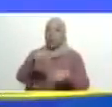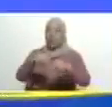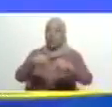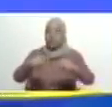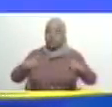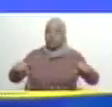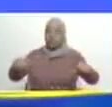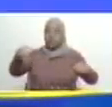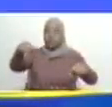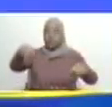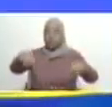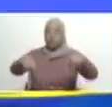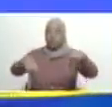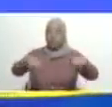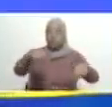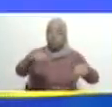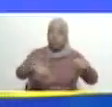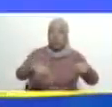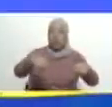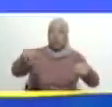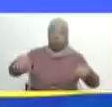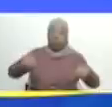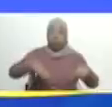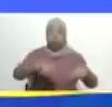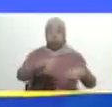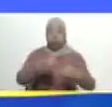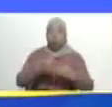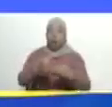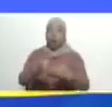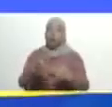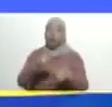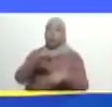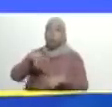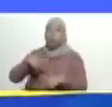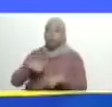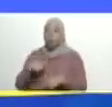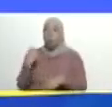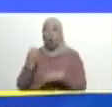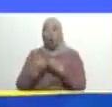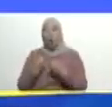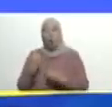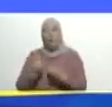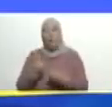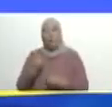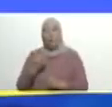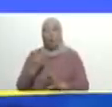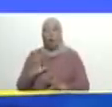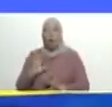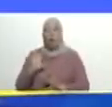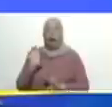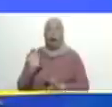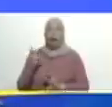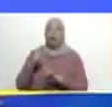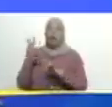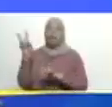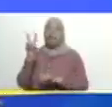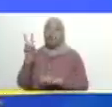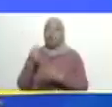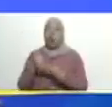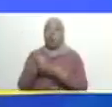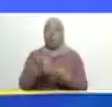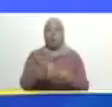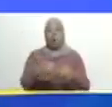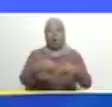expresión muy conocida. Hay que garantizar que nuestro país, nuestros países del Caribe